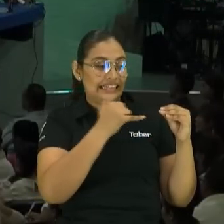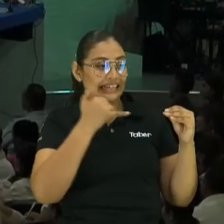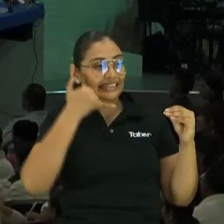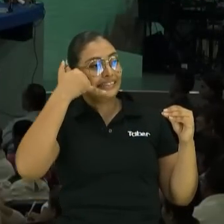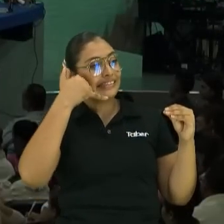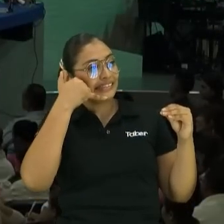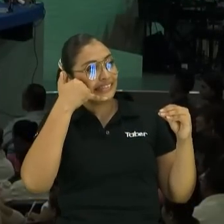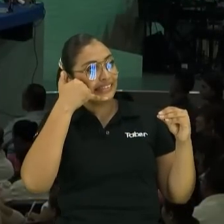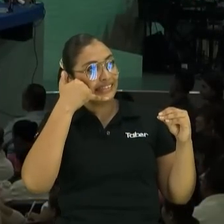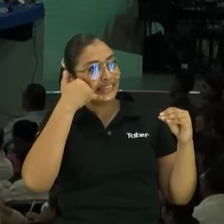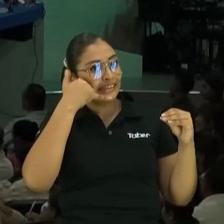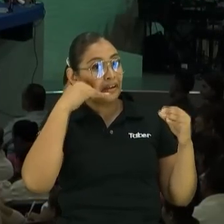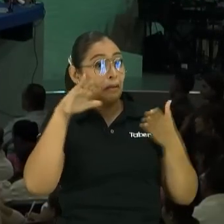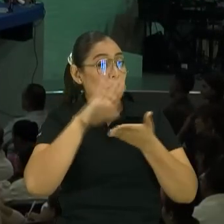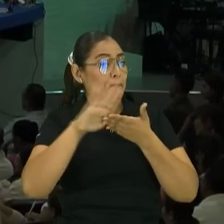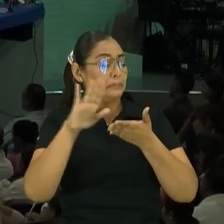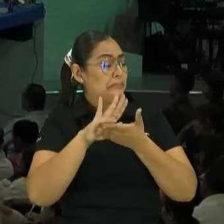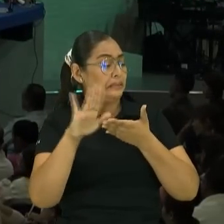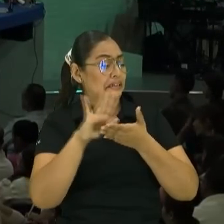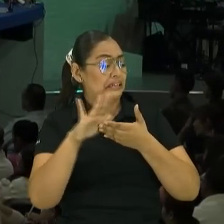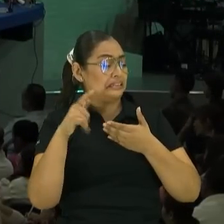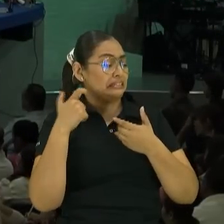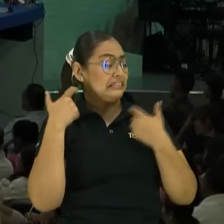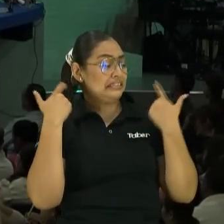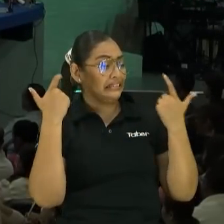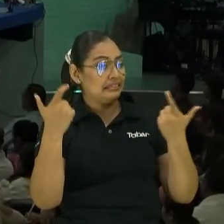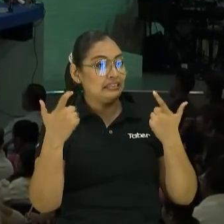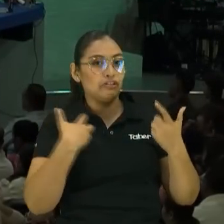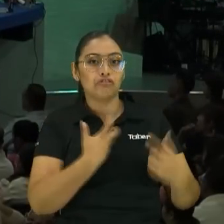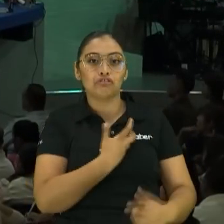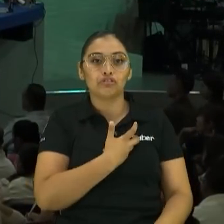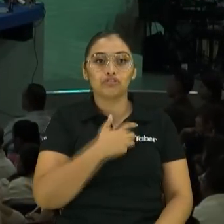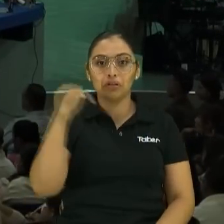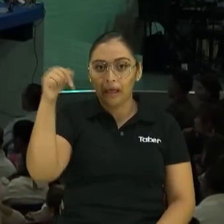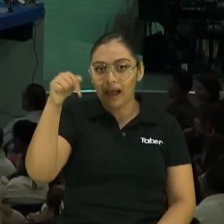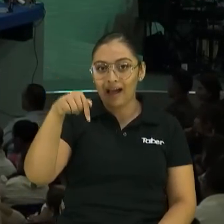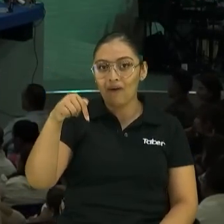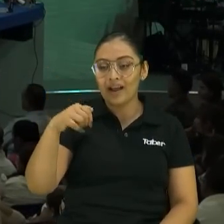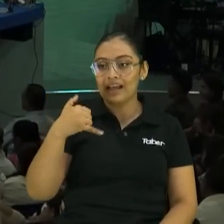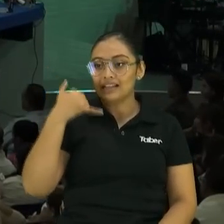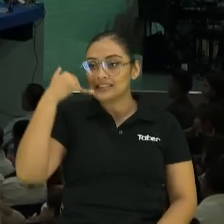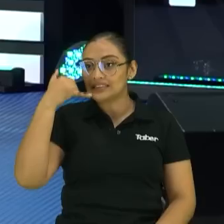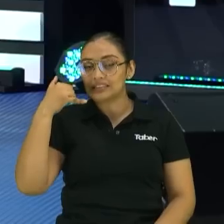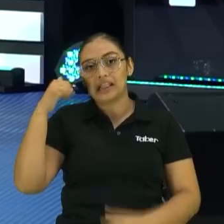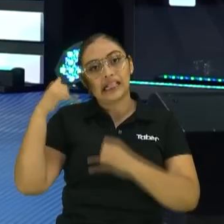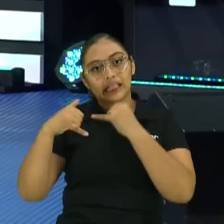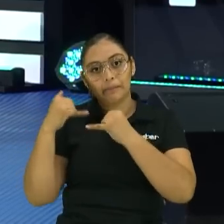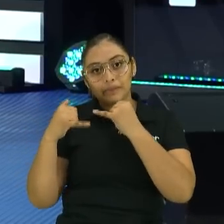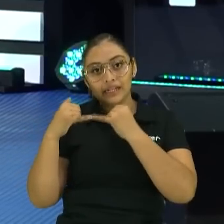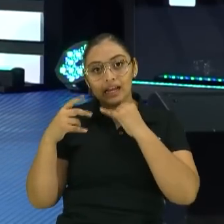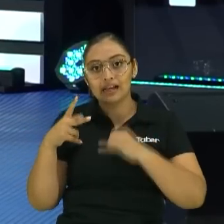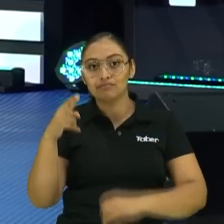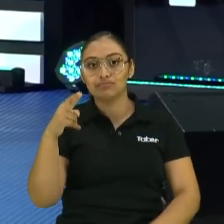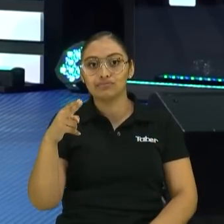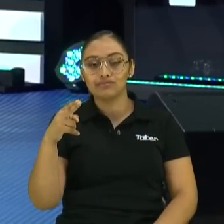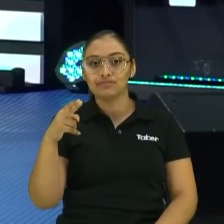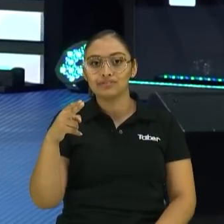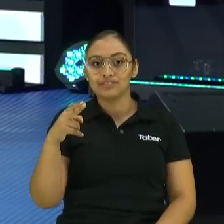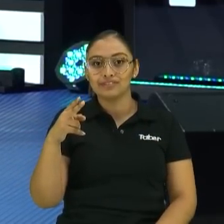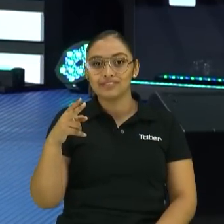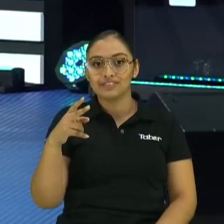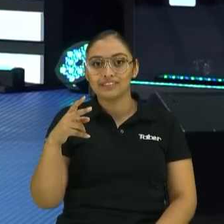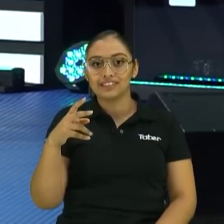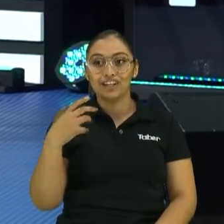ahora simplemente se nos acaba el saldo y se corta la llamada y la broma es ponerle saldo es la broma pero